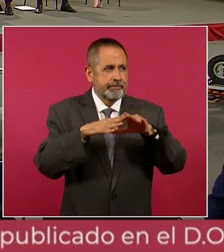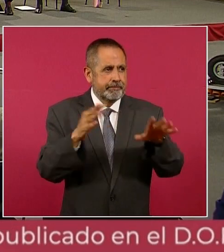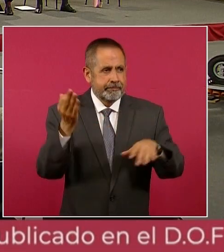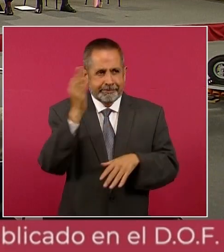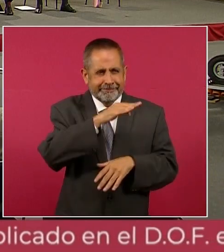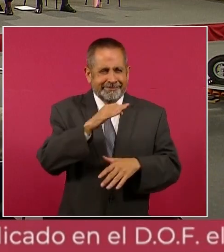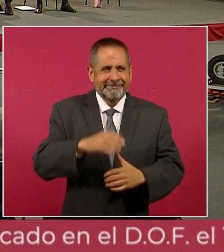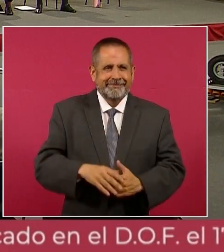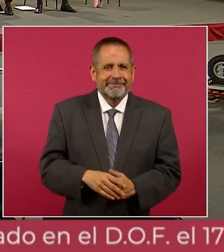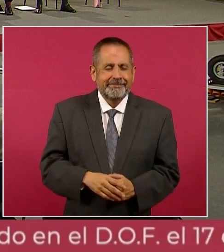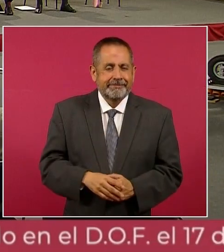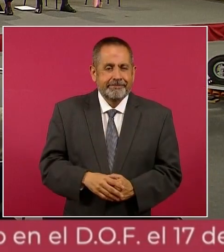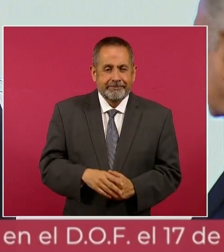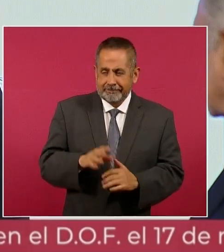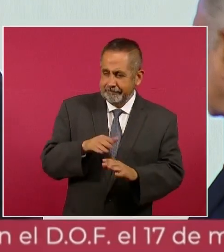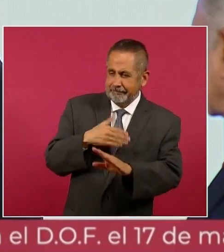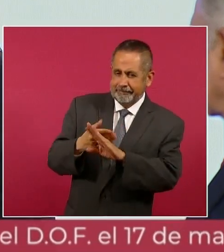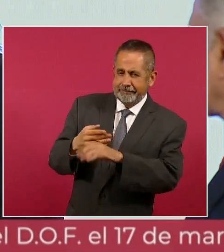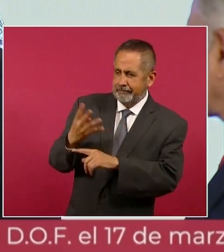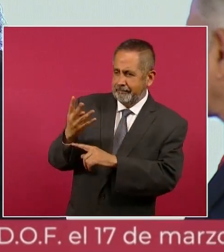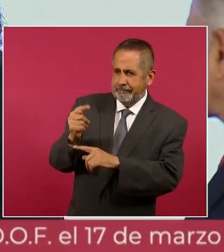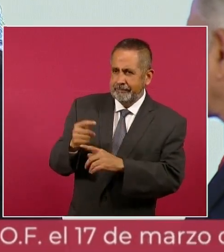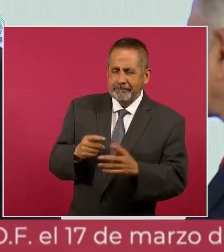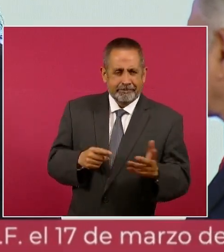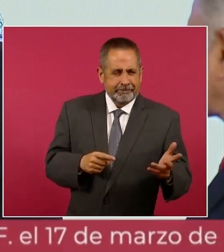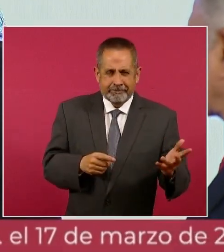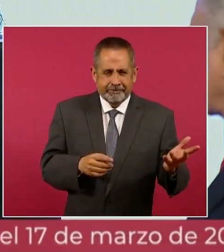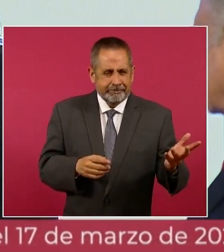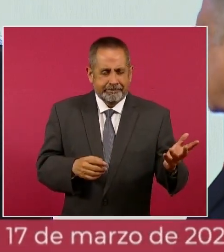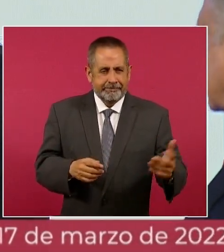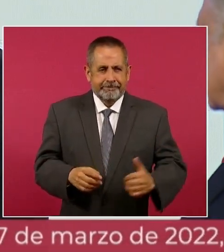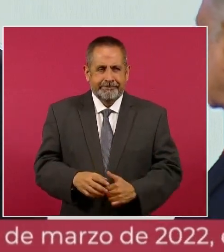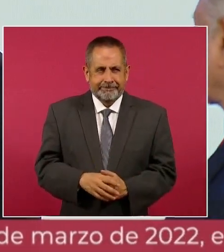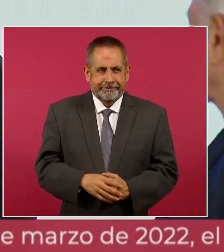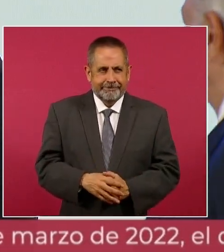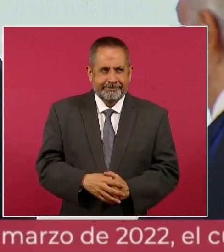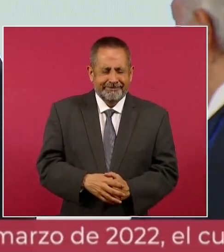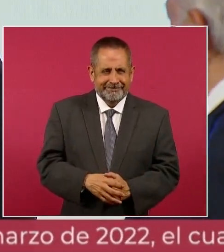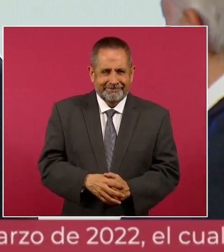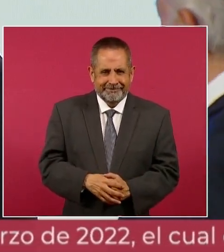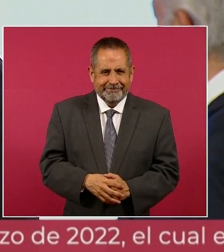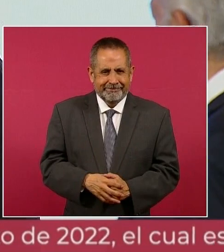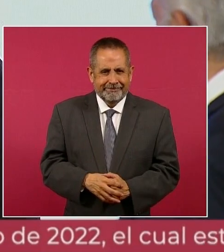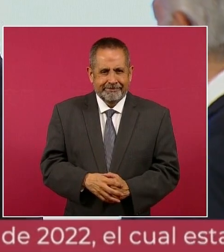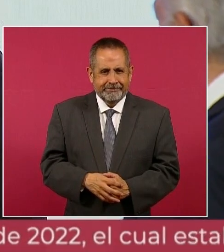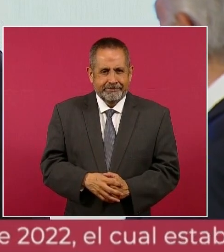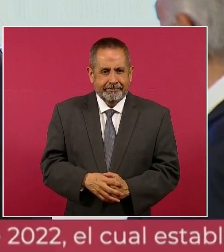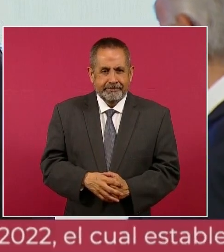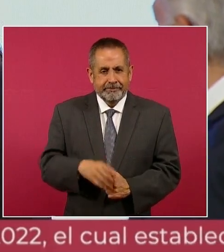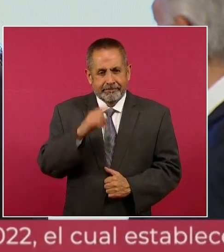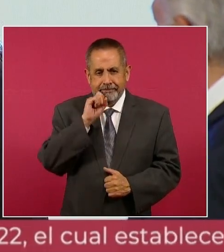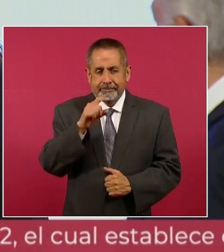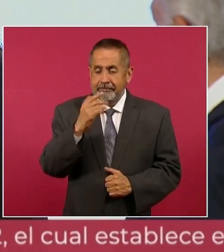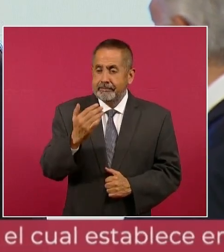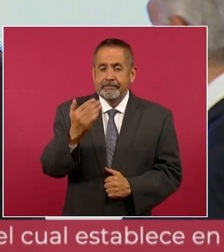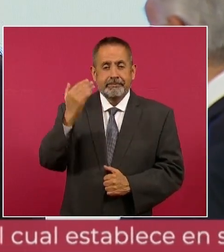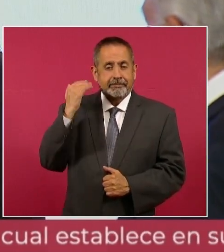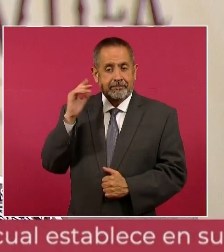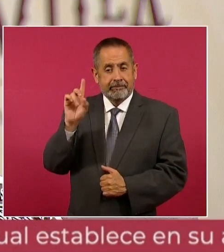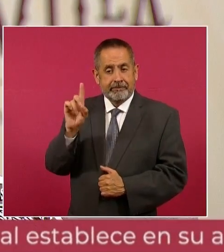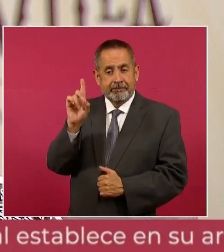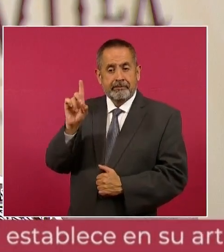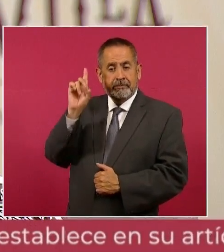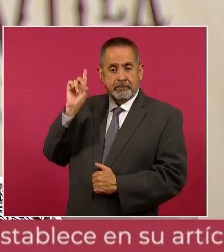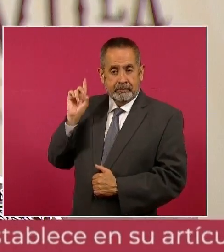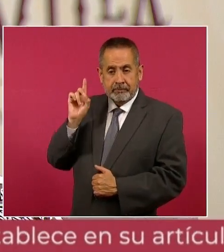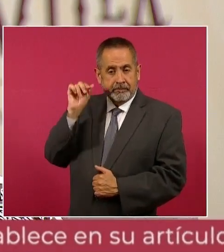la 4T. En otro intento por descalificar al presidente de la República, el pasado domingo 2 de